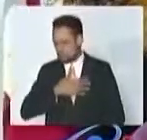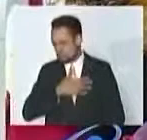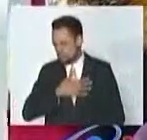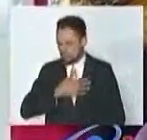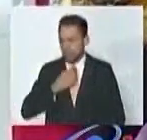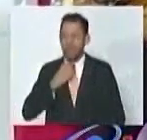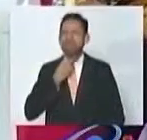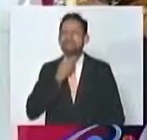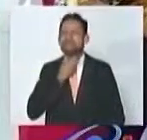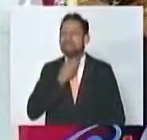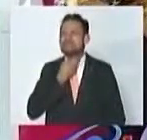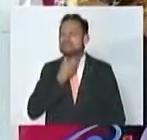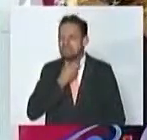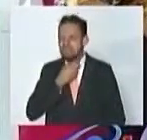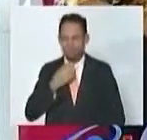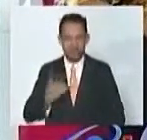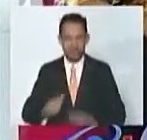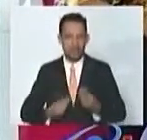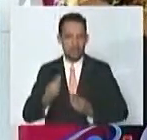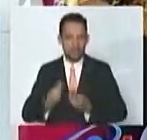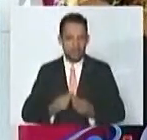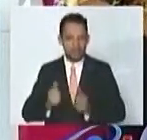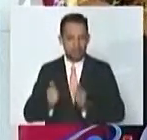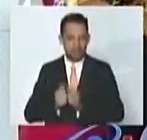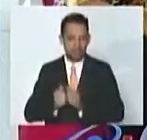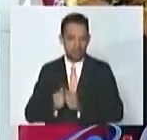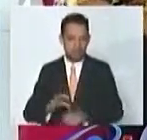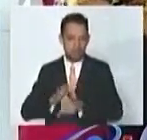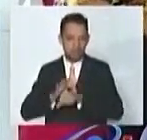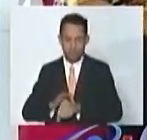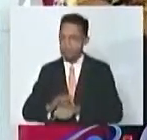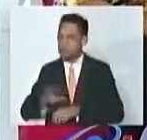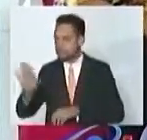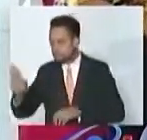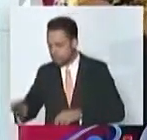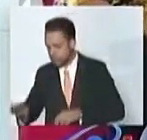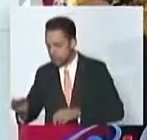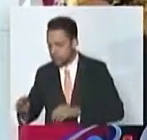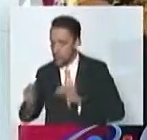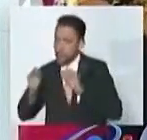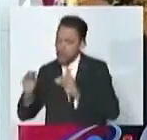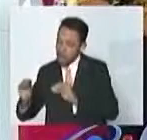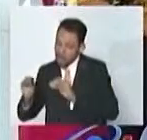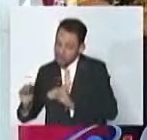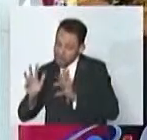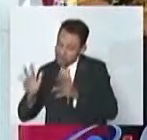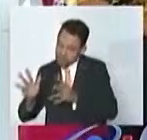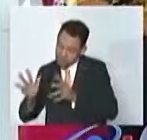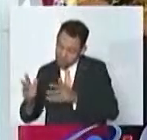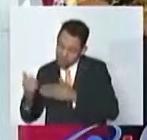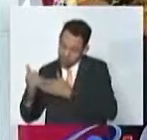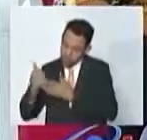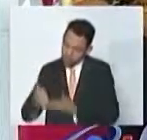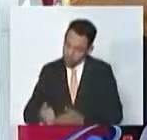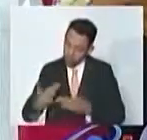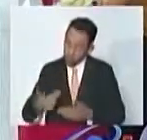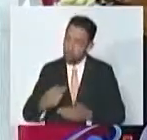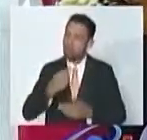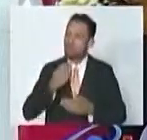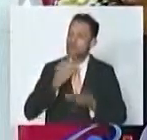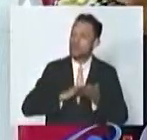toca a mí como fonoaudiólogo enseñarle a corregir esos defectos? ¿Cuáles pueden ser esos